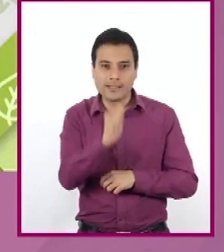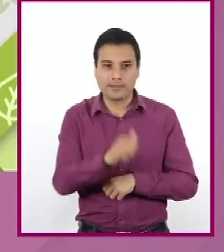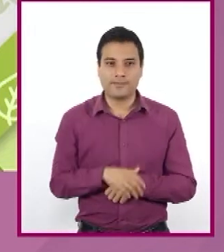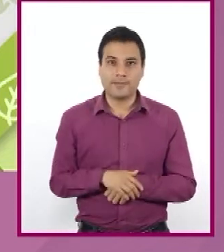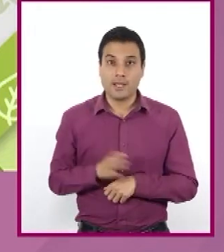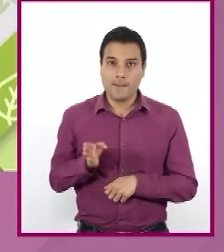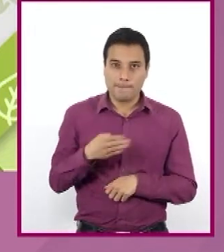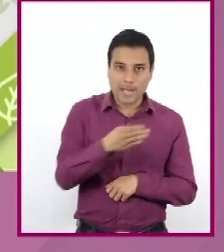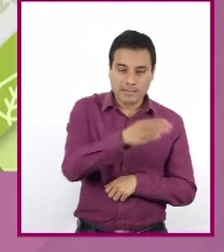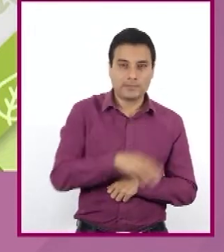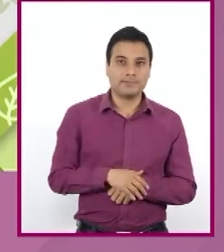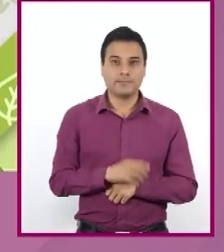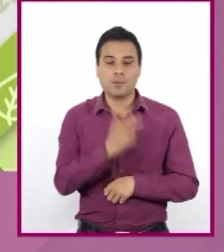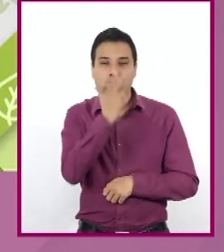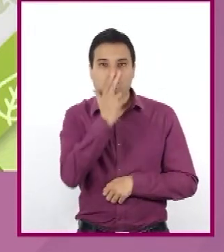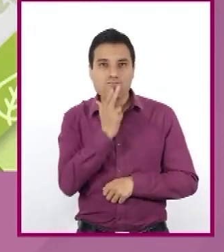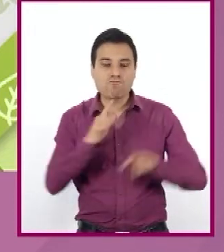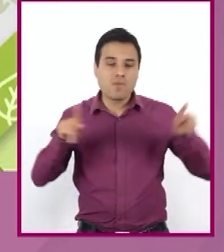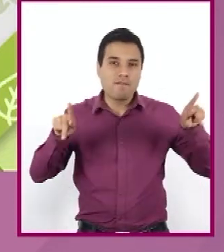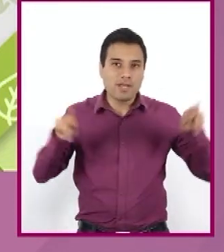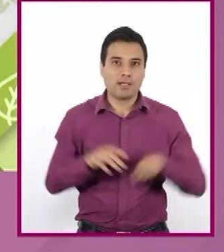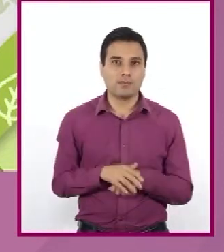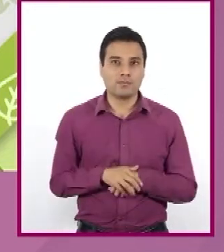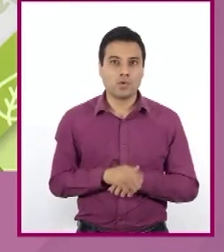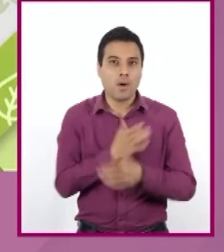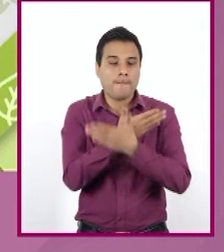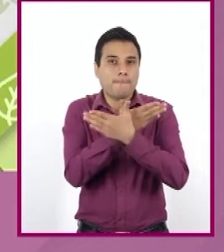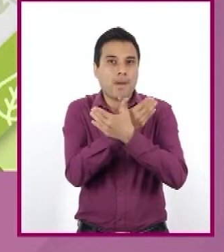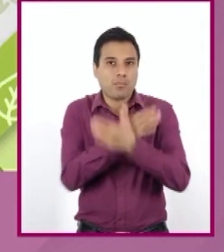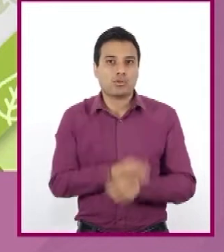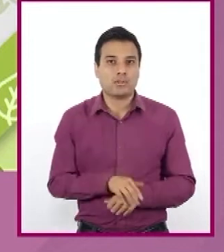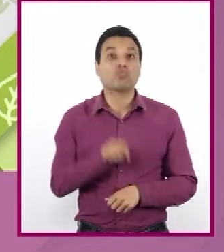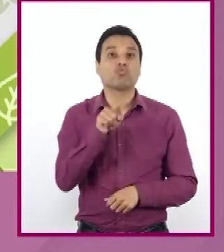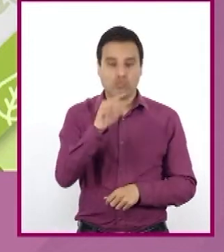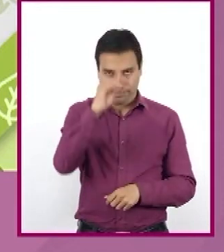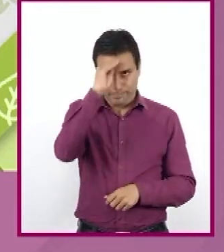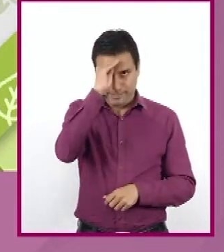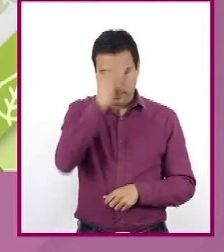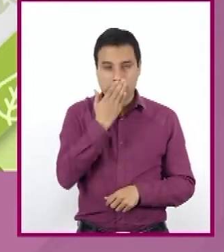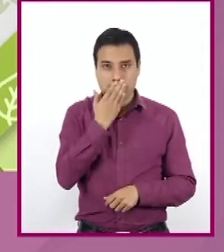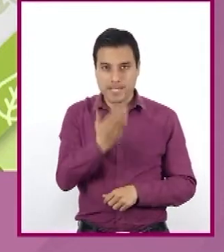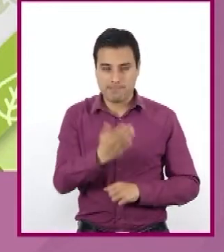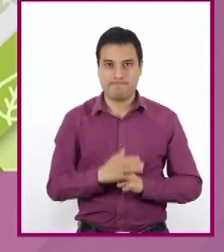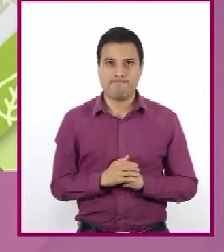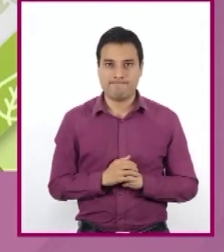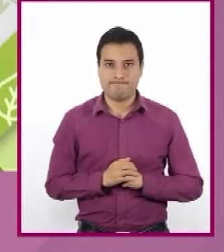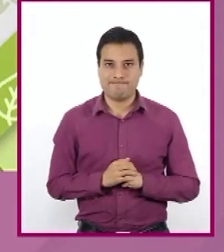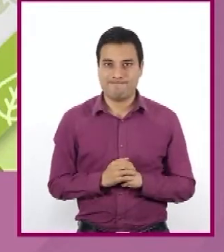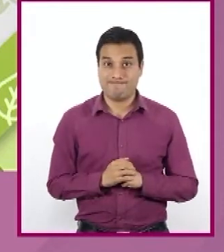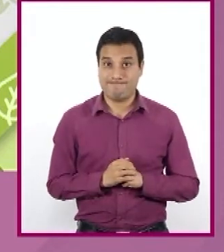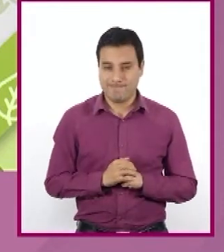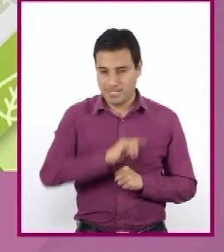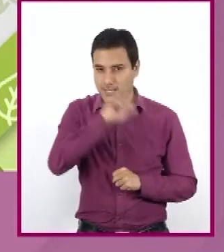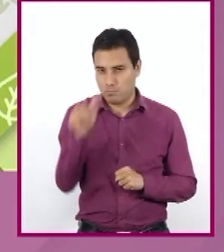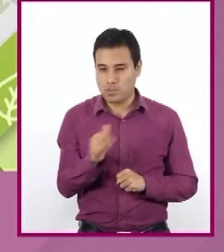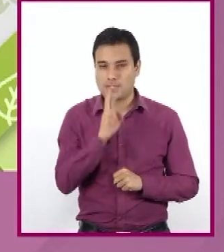abeja y la mariposa. Piénsenlo muy bien. Vayamos a los resultados.